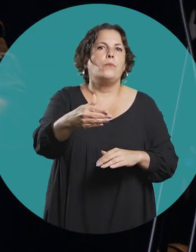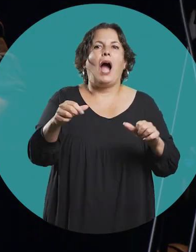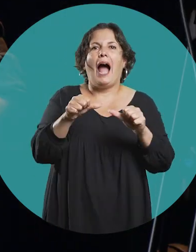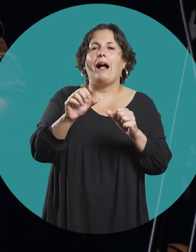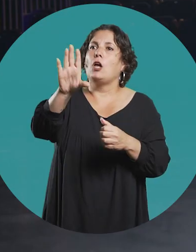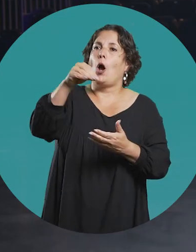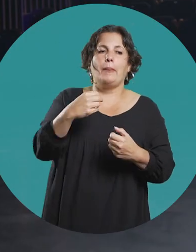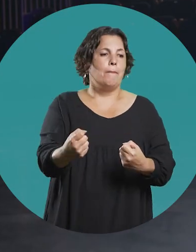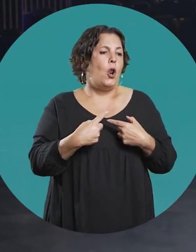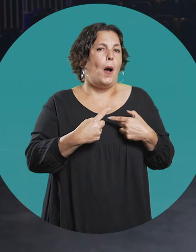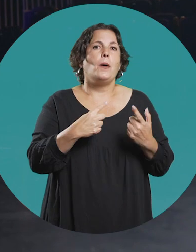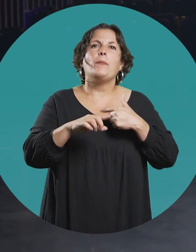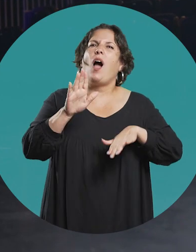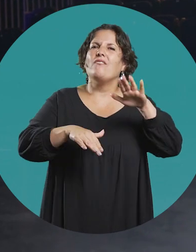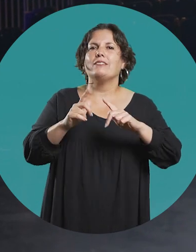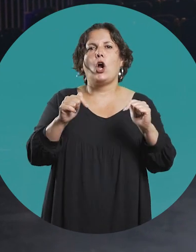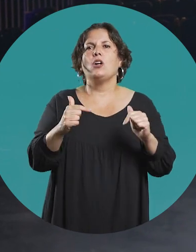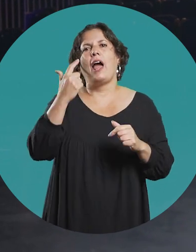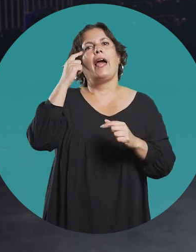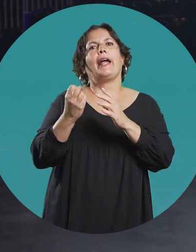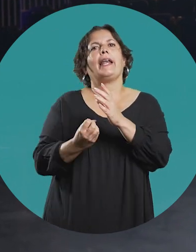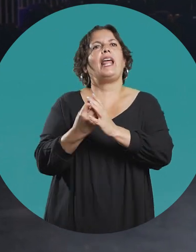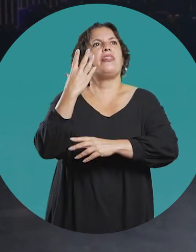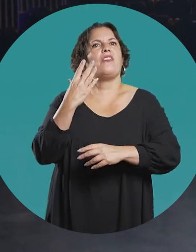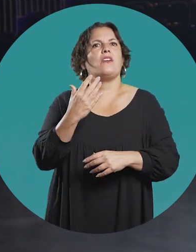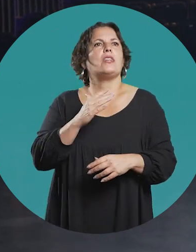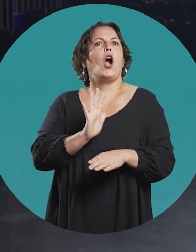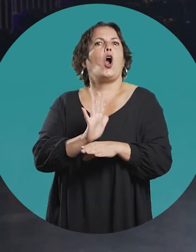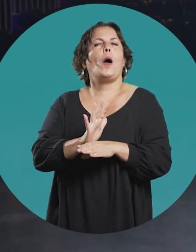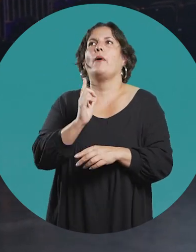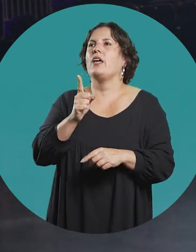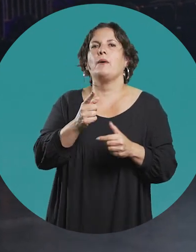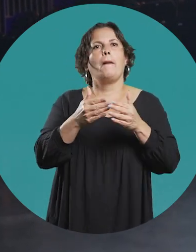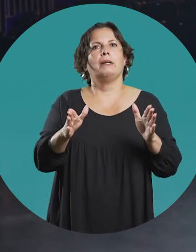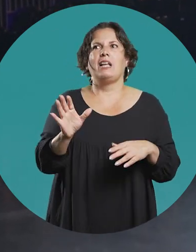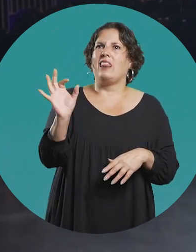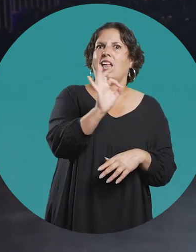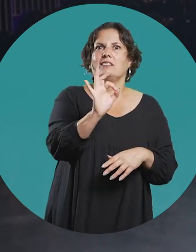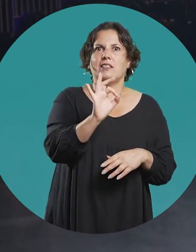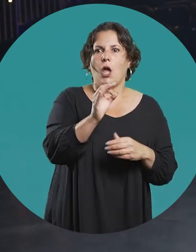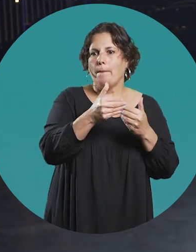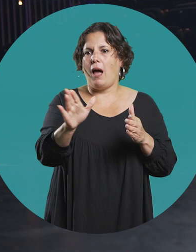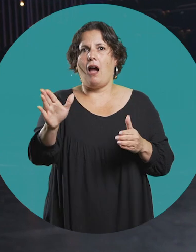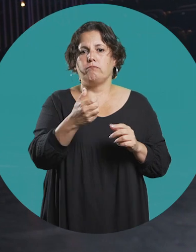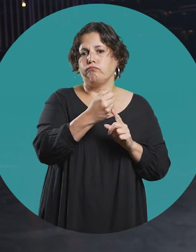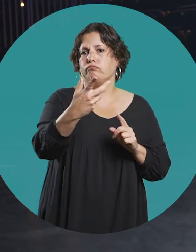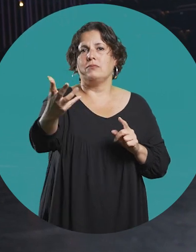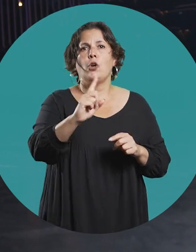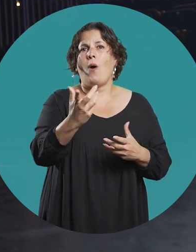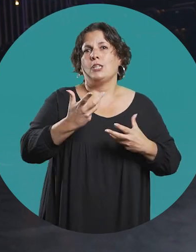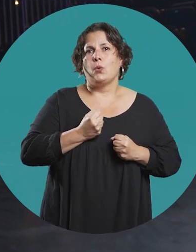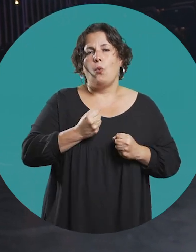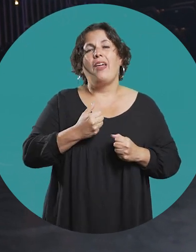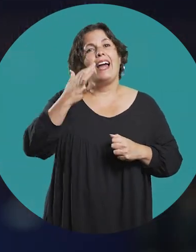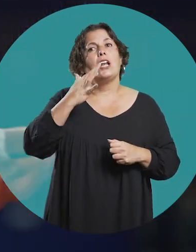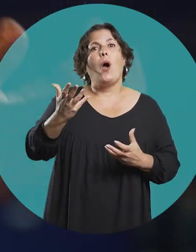hará propio, ¿no? Pero a veces tenemos esta cosa de la creatividad, como que tenemos que empezar la hoja en blanco de cero, y no nos ayuda. Me parece que